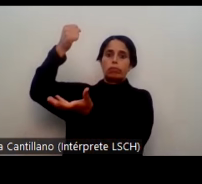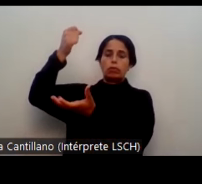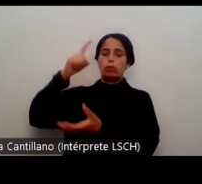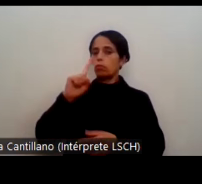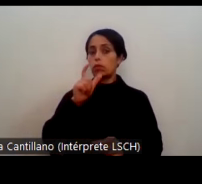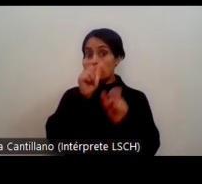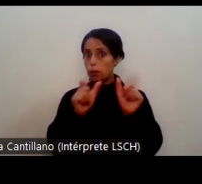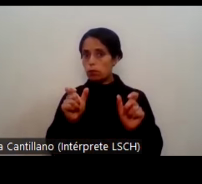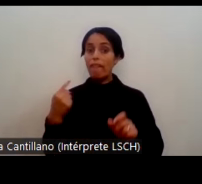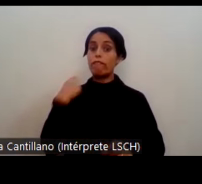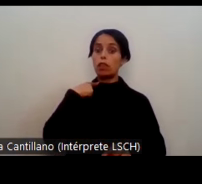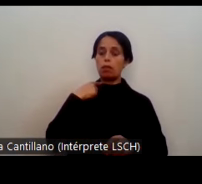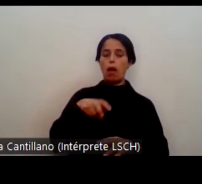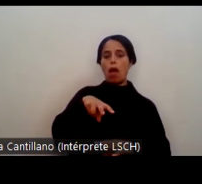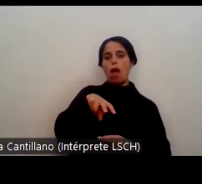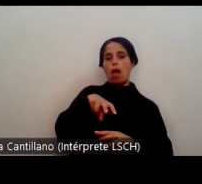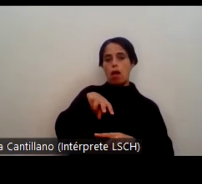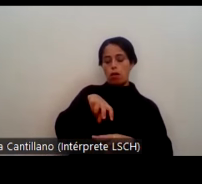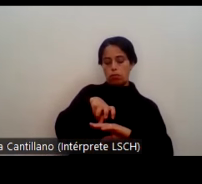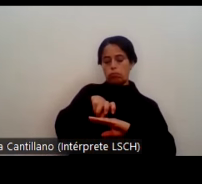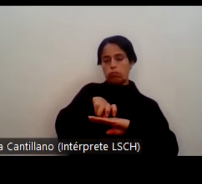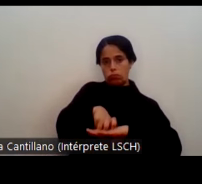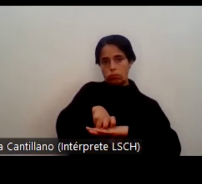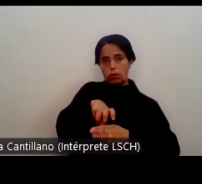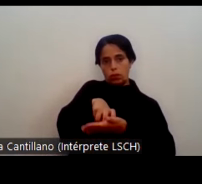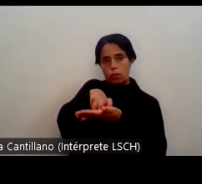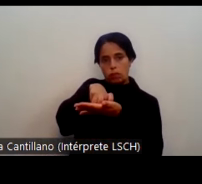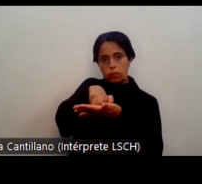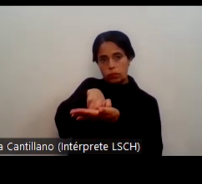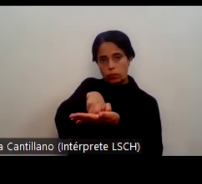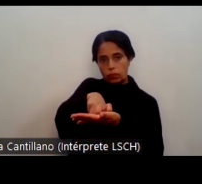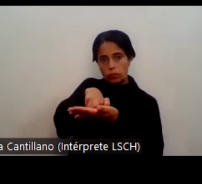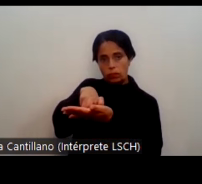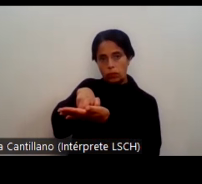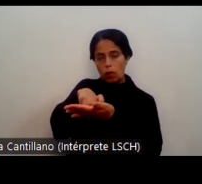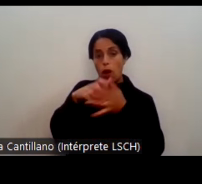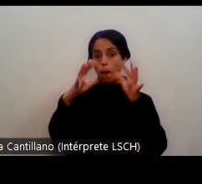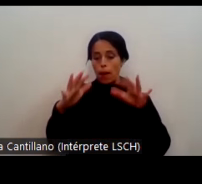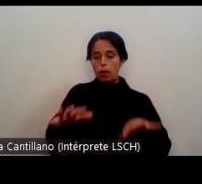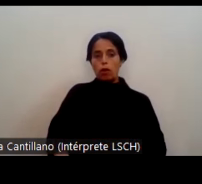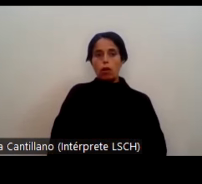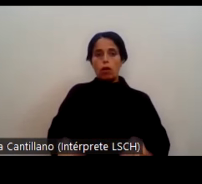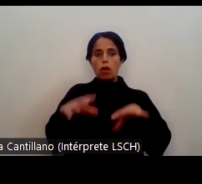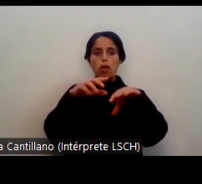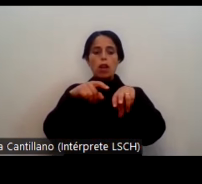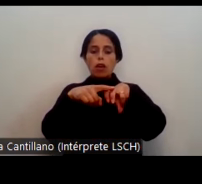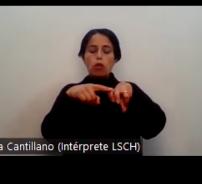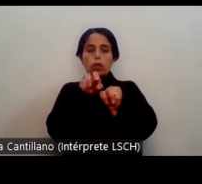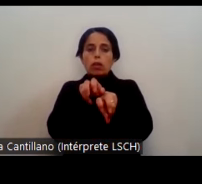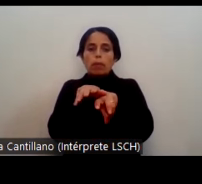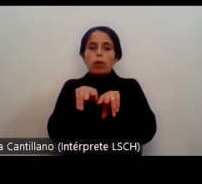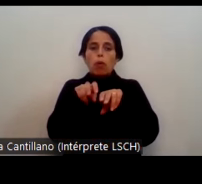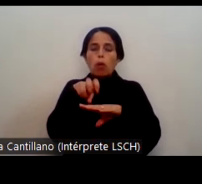se mantienen las manos en las rodillas. Y en muchos casos llevan este tipo